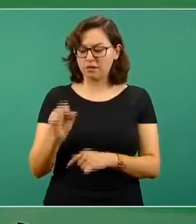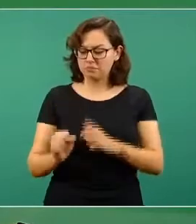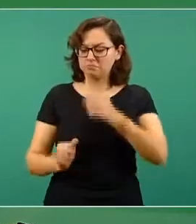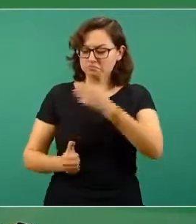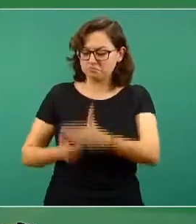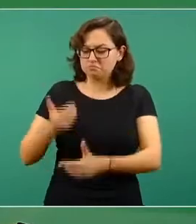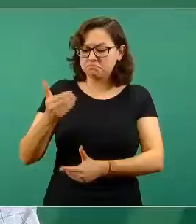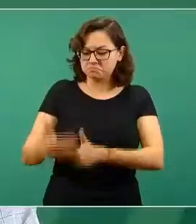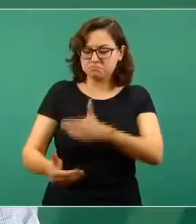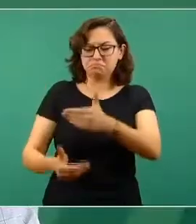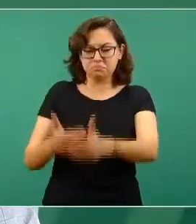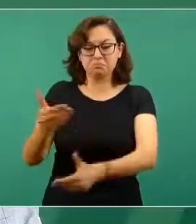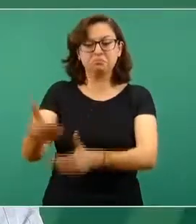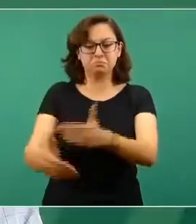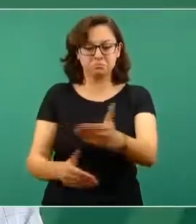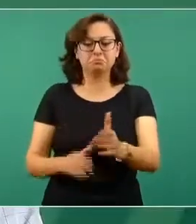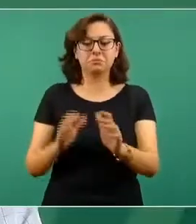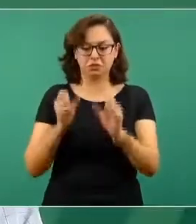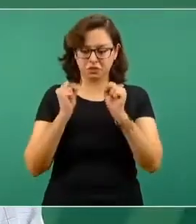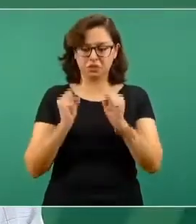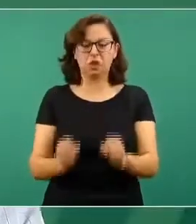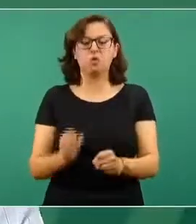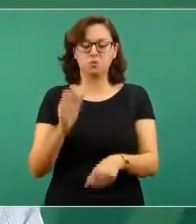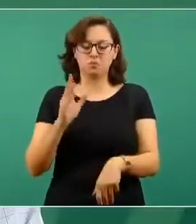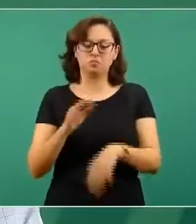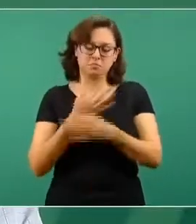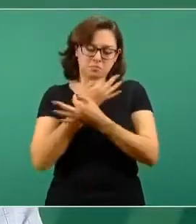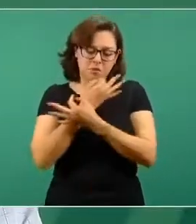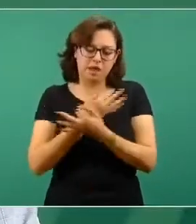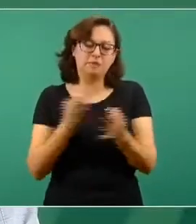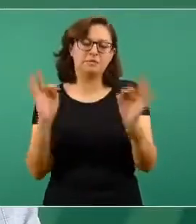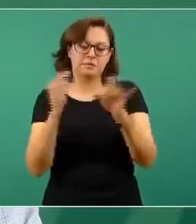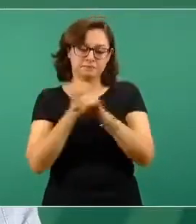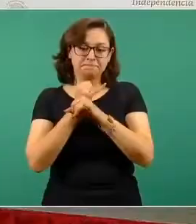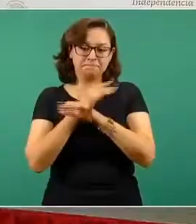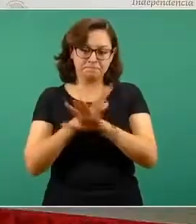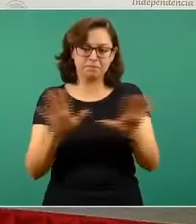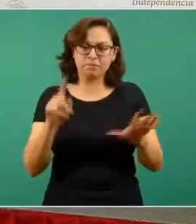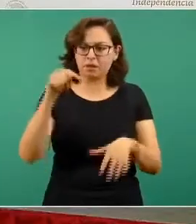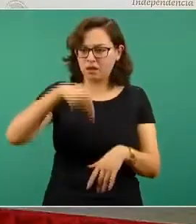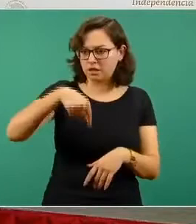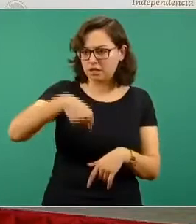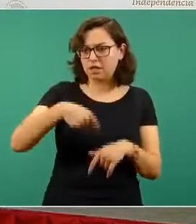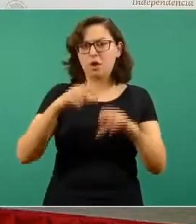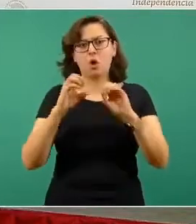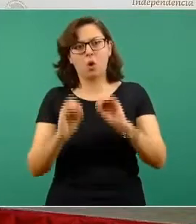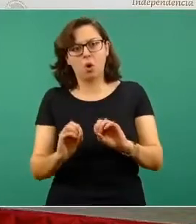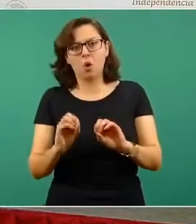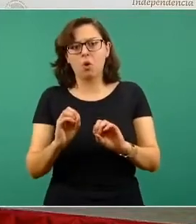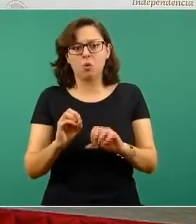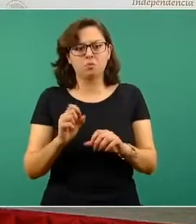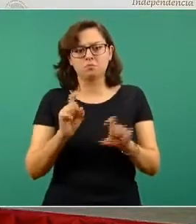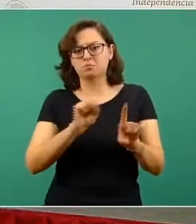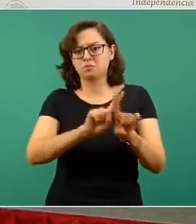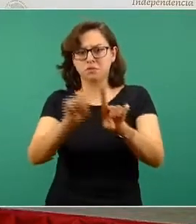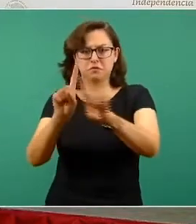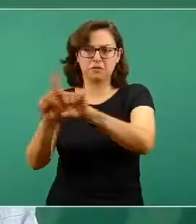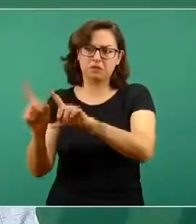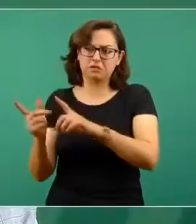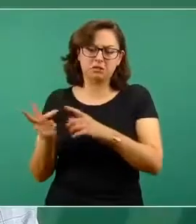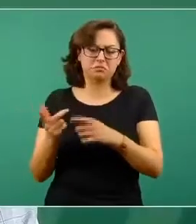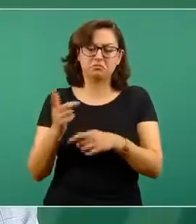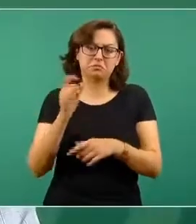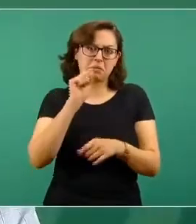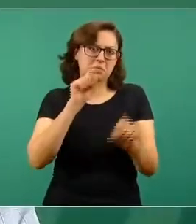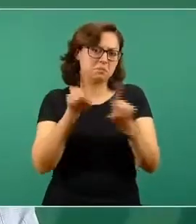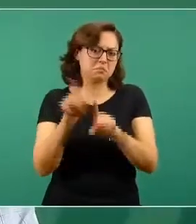de comentarlo, de seguro lo harán a través de este espacio o de los mismos pulsos de la salud de los martes. Entonces